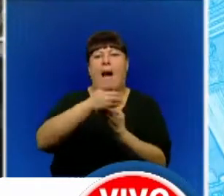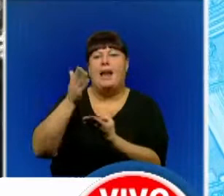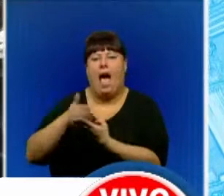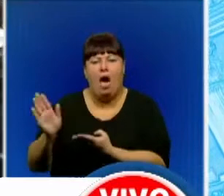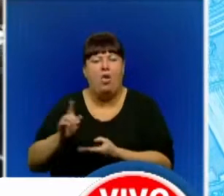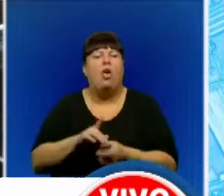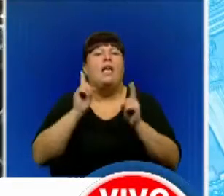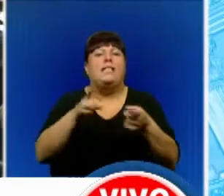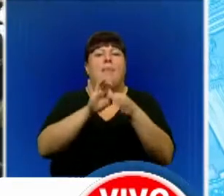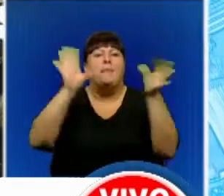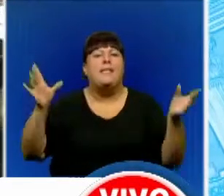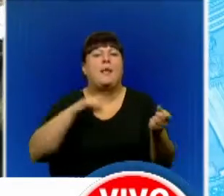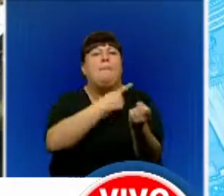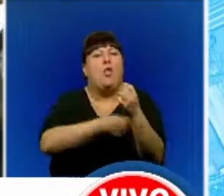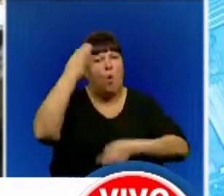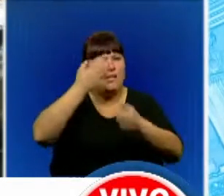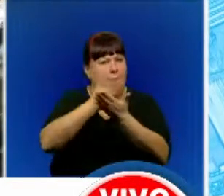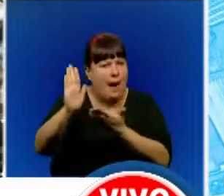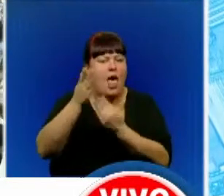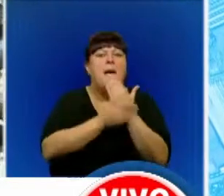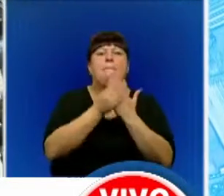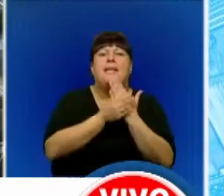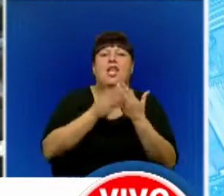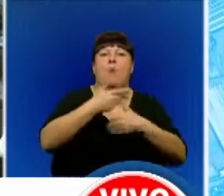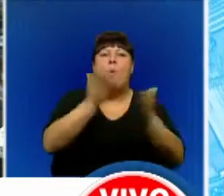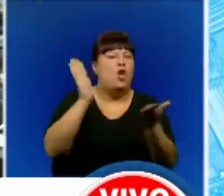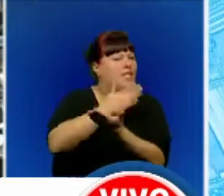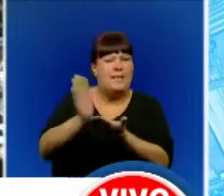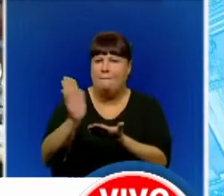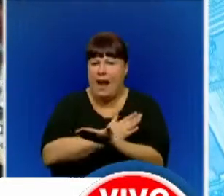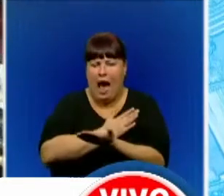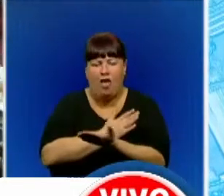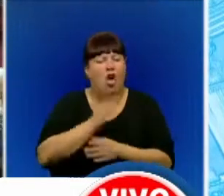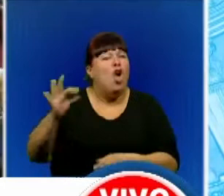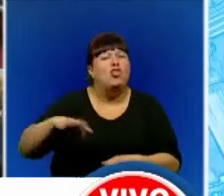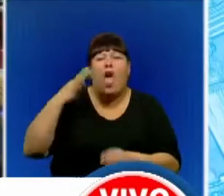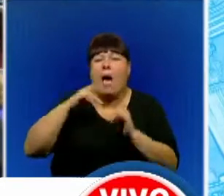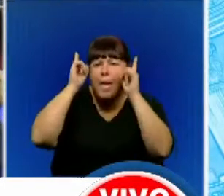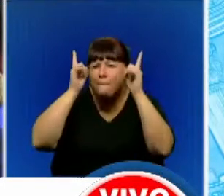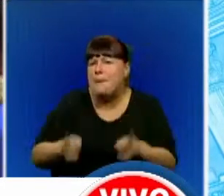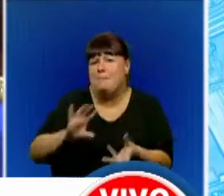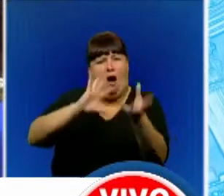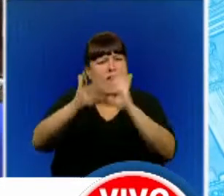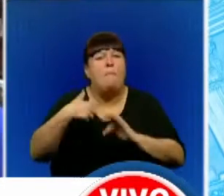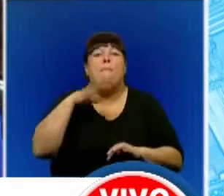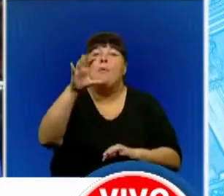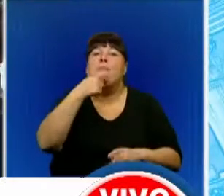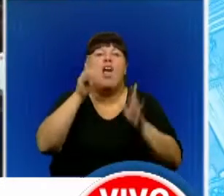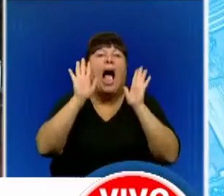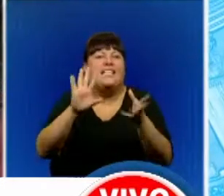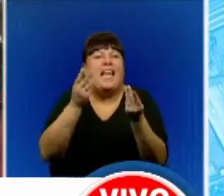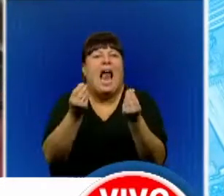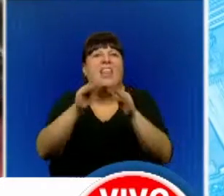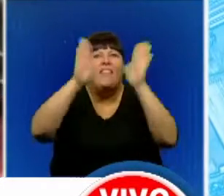con la independencia del Poder Judicial y del Ministerio Público. Y toda la vida ha sido caracterizada en mi provincia por esa